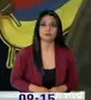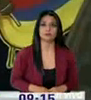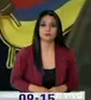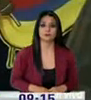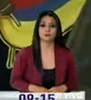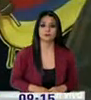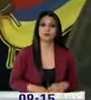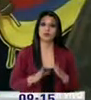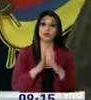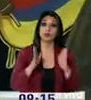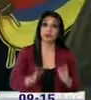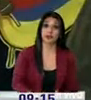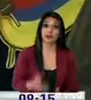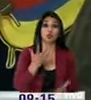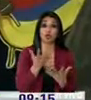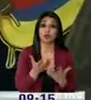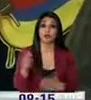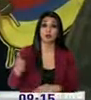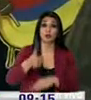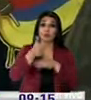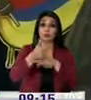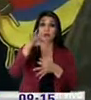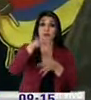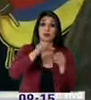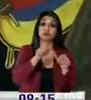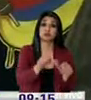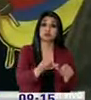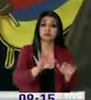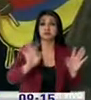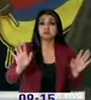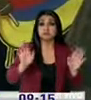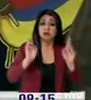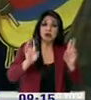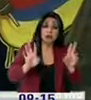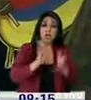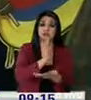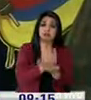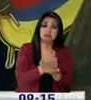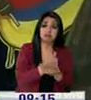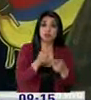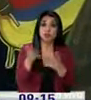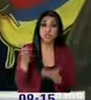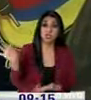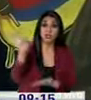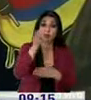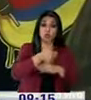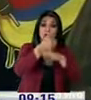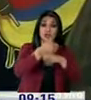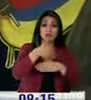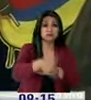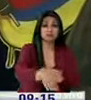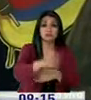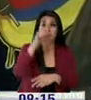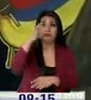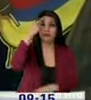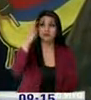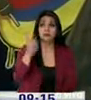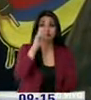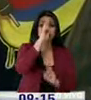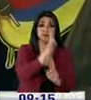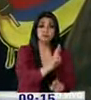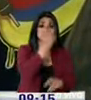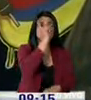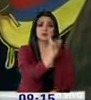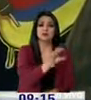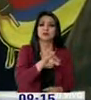la ciudadanía no quiere la reelección, pues bien, no la reelección indefinida. Si quiere la reelección indefinida, pues el gobierno sabrá respetar